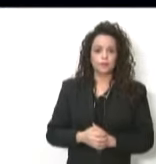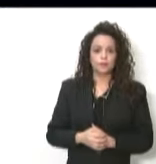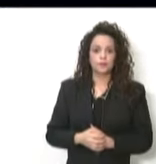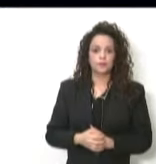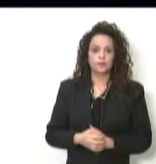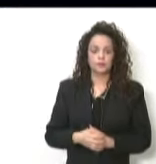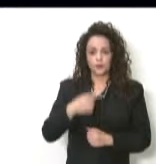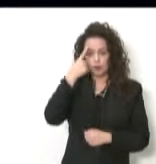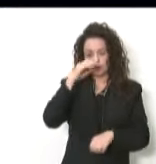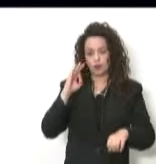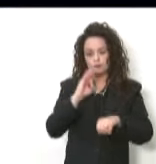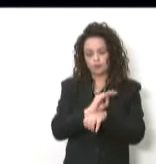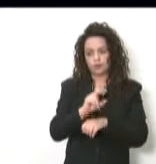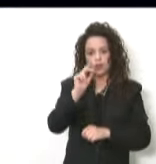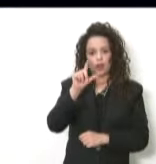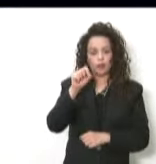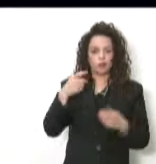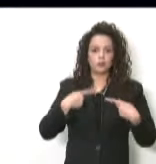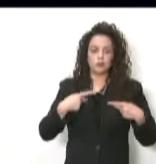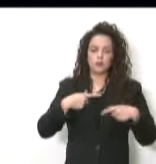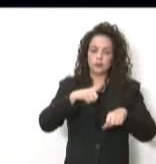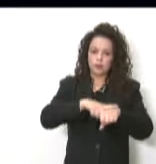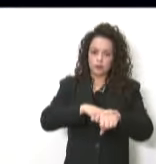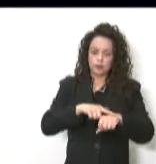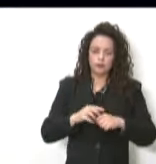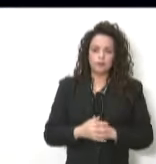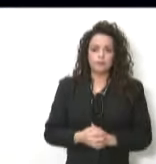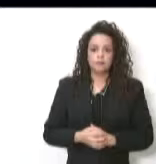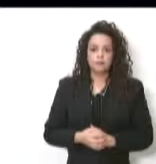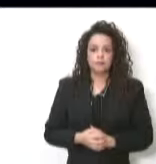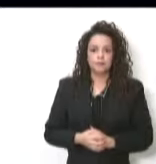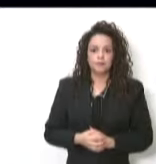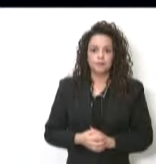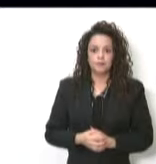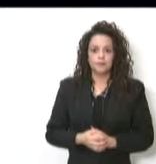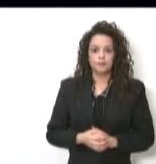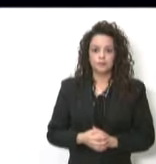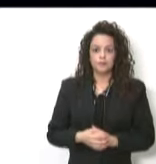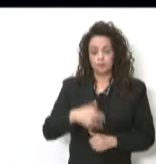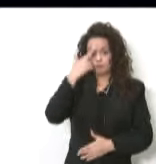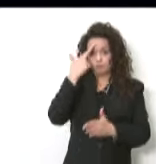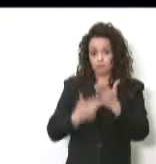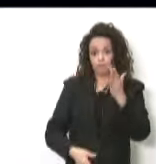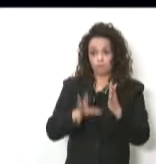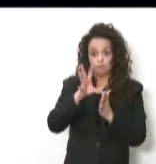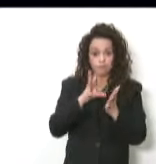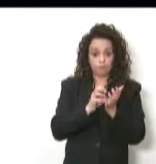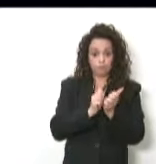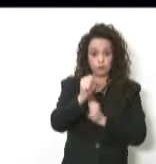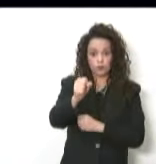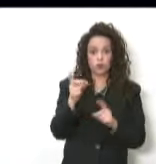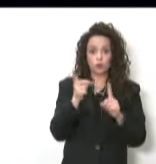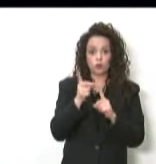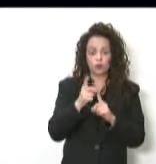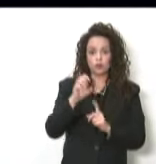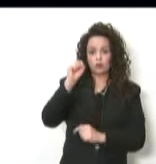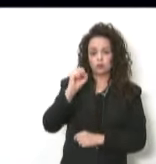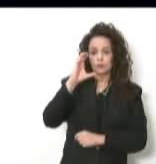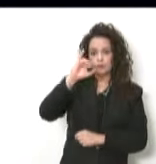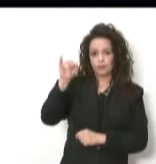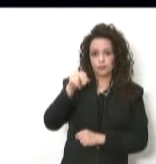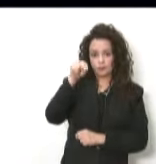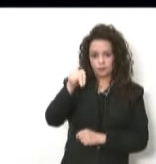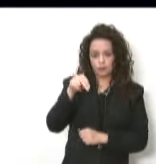y Protección de Datos Personales para que interponga acción de inconstitucionalidad ante la Suprema Corte de Justicia de la